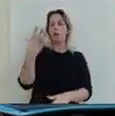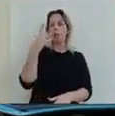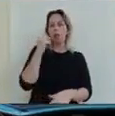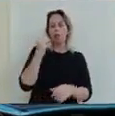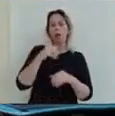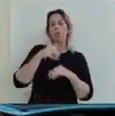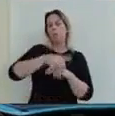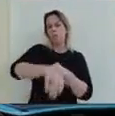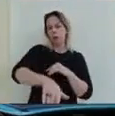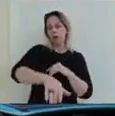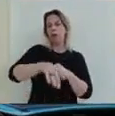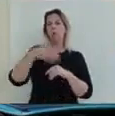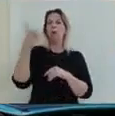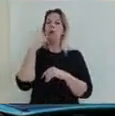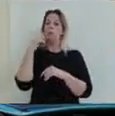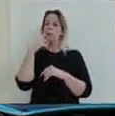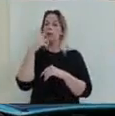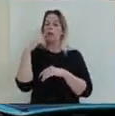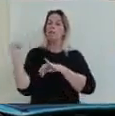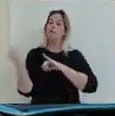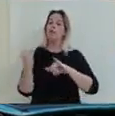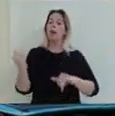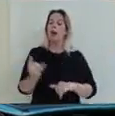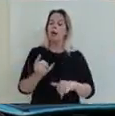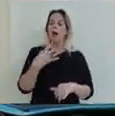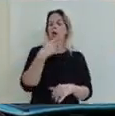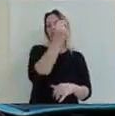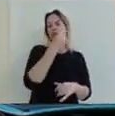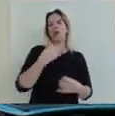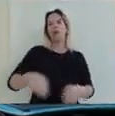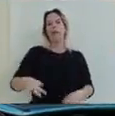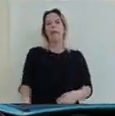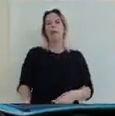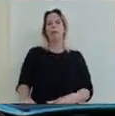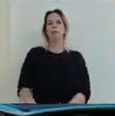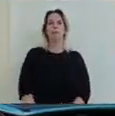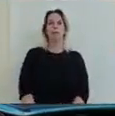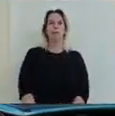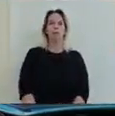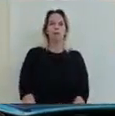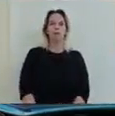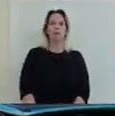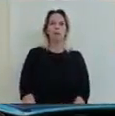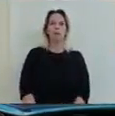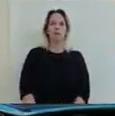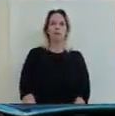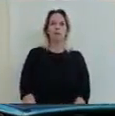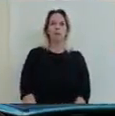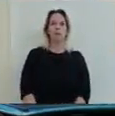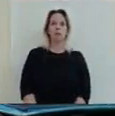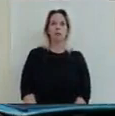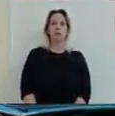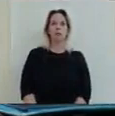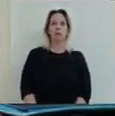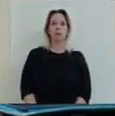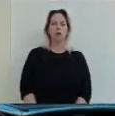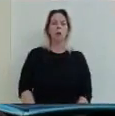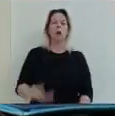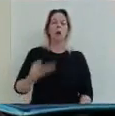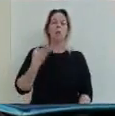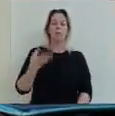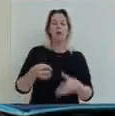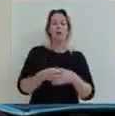también esto va a tener que ser trabajado, este proyecto va a tener que ser trabajado en la Comisión de Legislación. Así que voy a pedir que el proyecto pase a la Comisión de Legislación